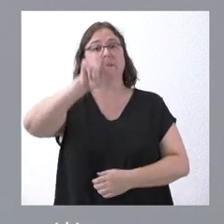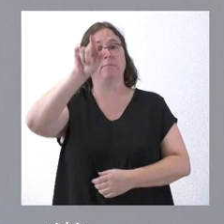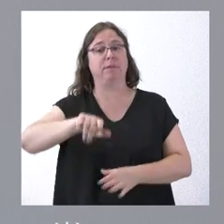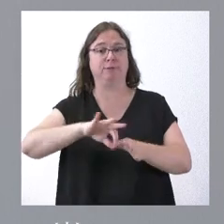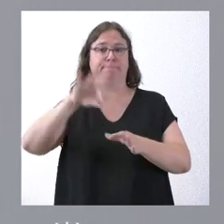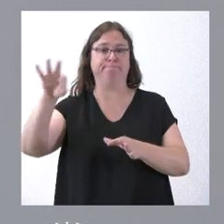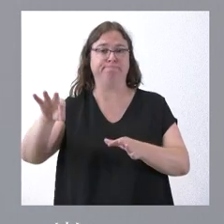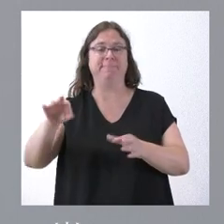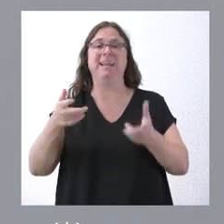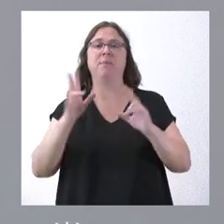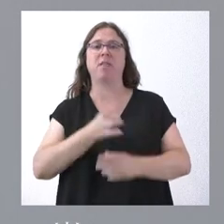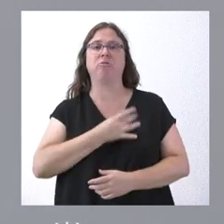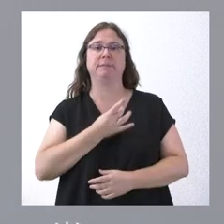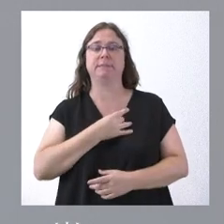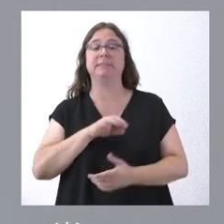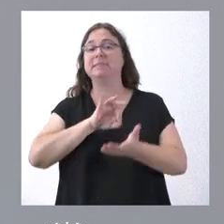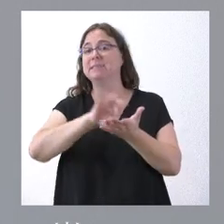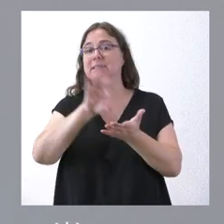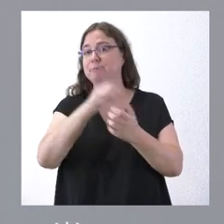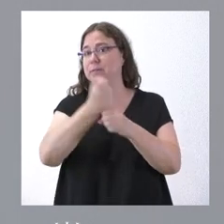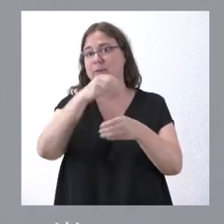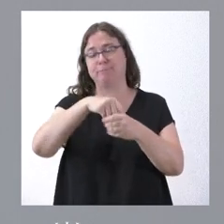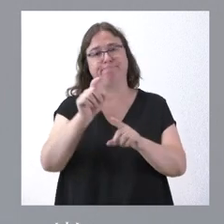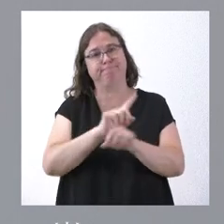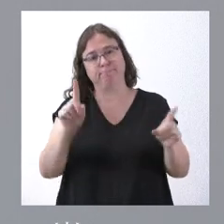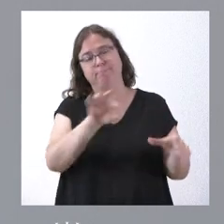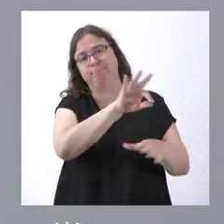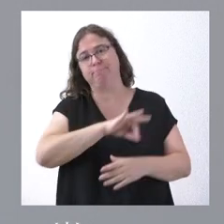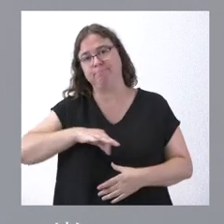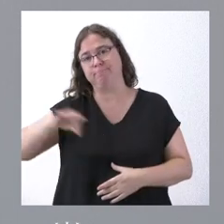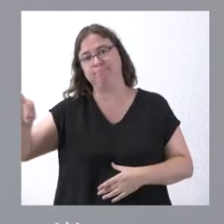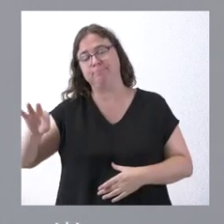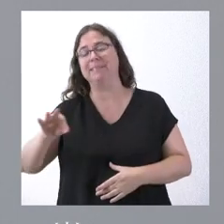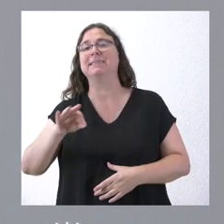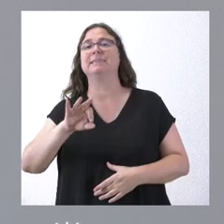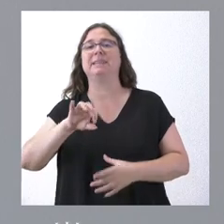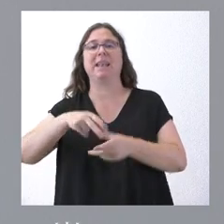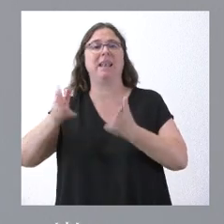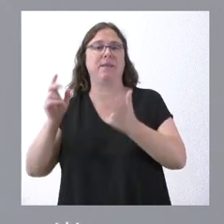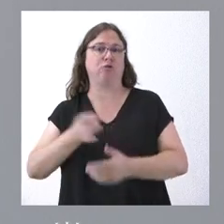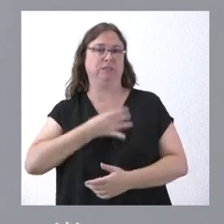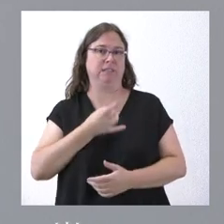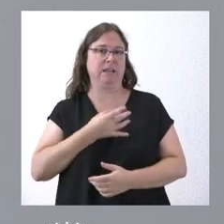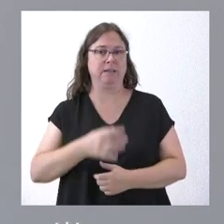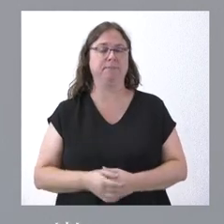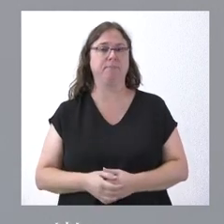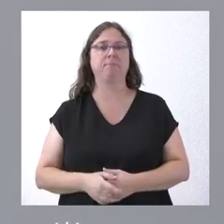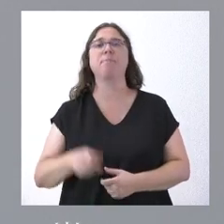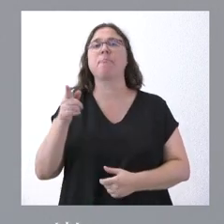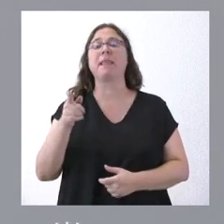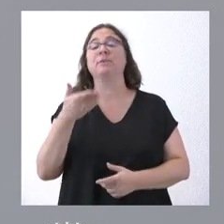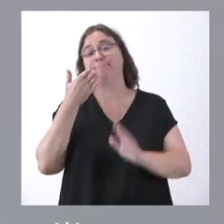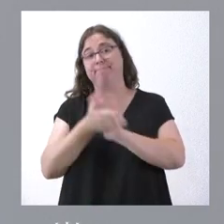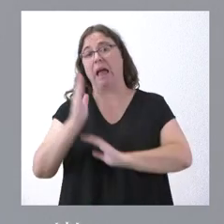una de las que ya no presta ese servicio al conjunto de los ciudadanos y pasa a esa liberación sindical. Naturalmente, esto tiene ese impacto